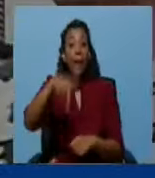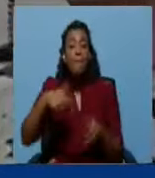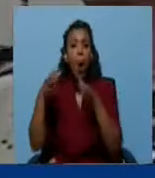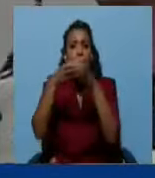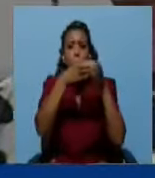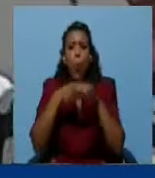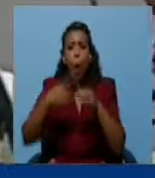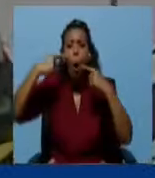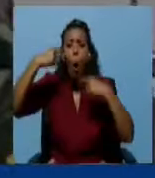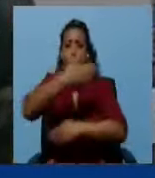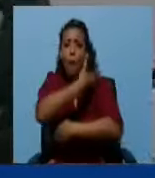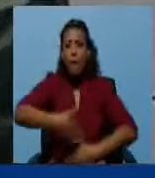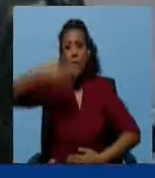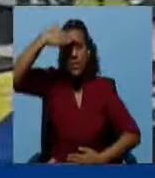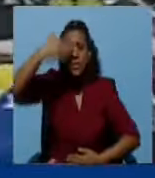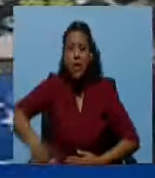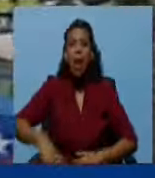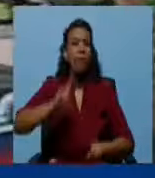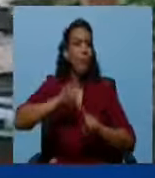generales, oficiales.